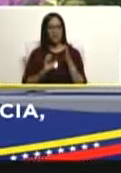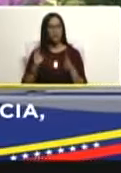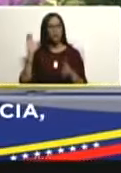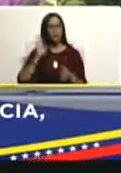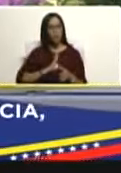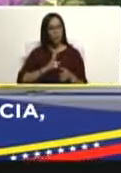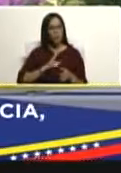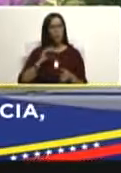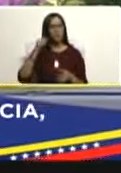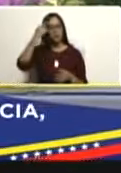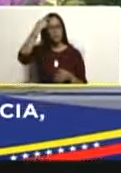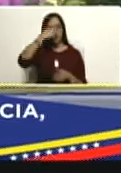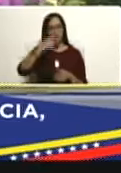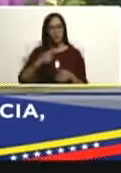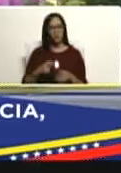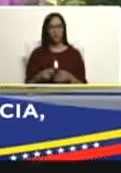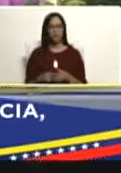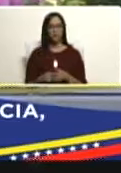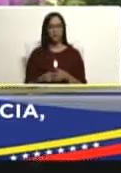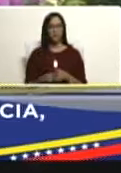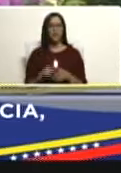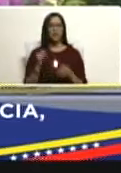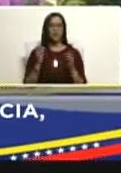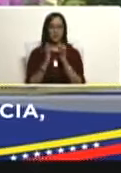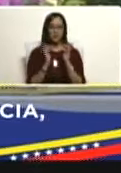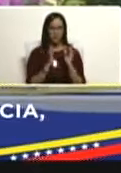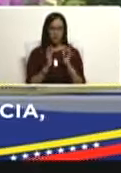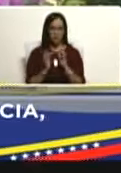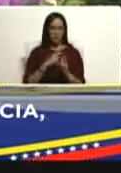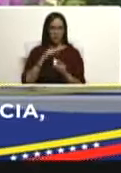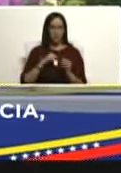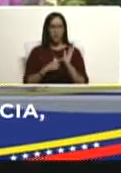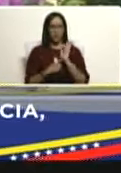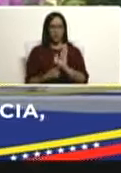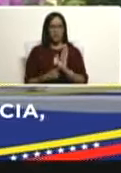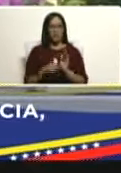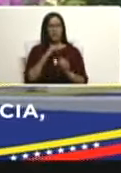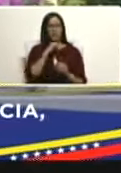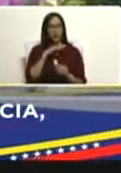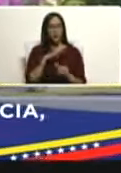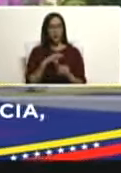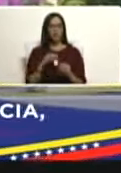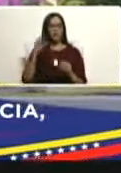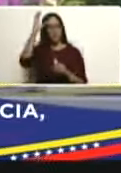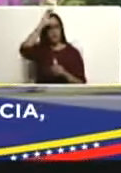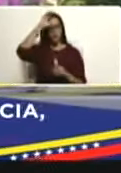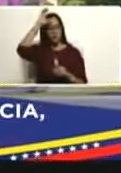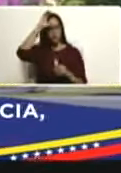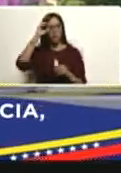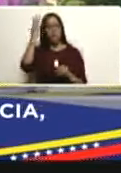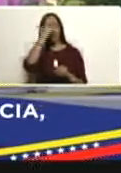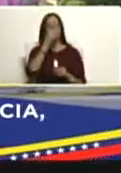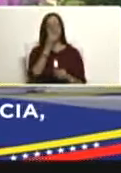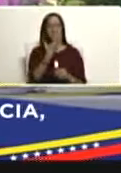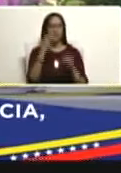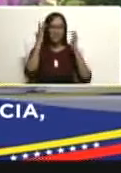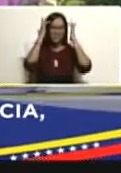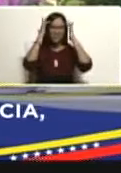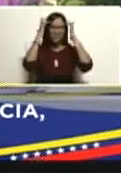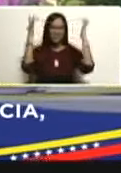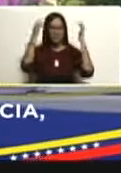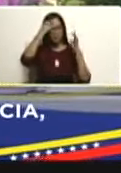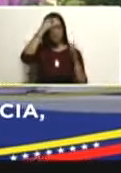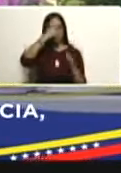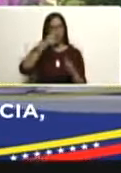pueblo. Y eso nos permite también la conexión de nuestros referentes históricos, del conocimiento y de la belleza de la inteligencia del